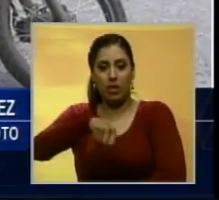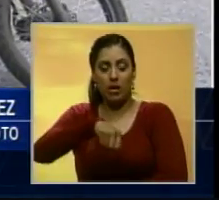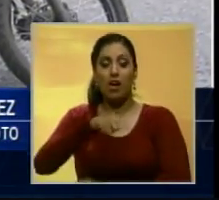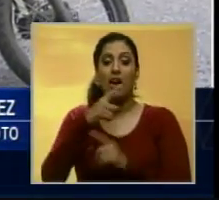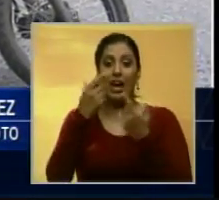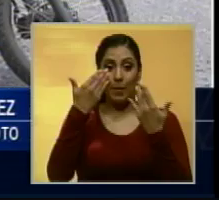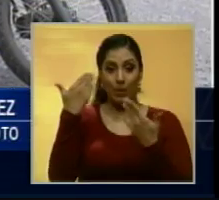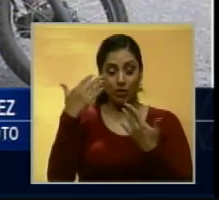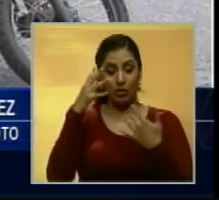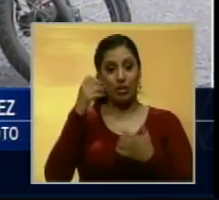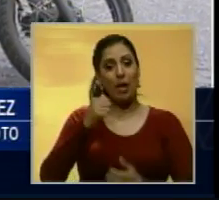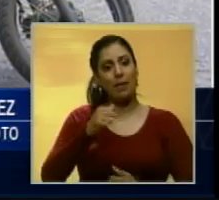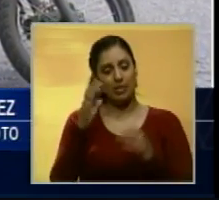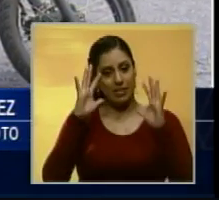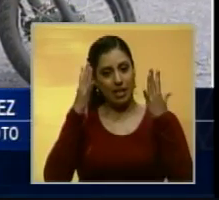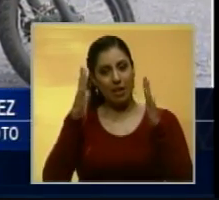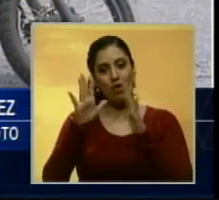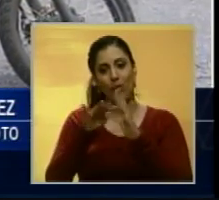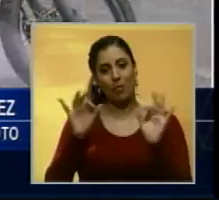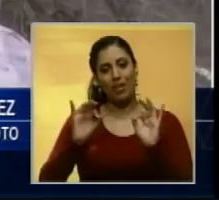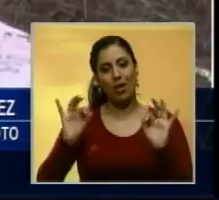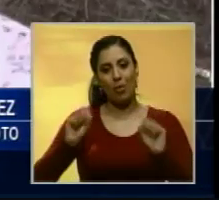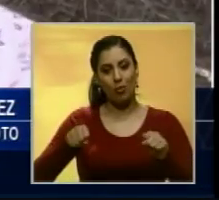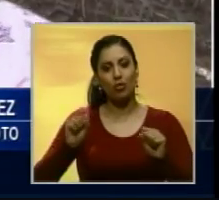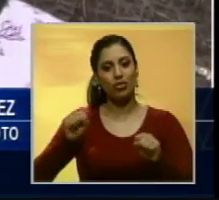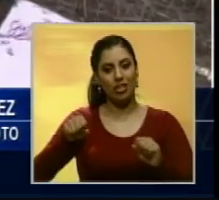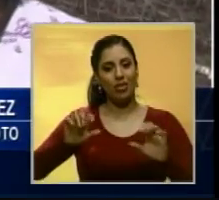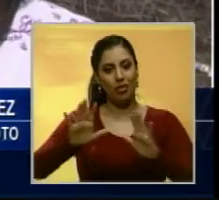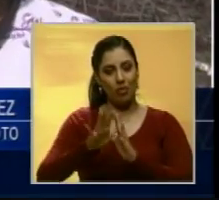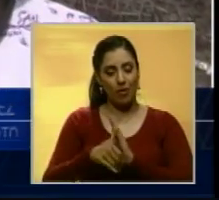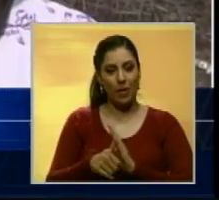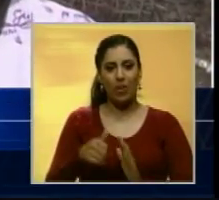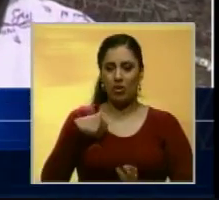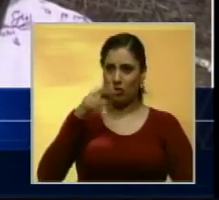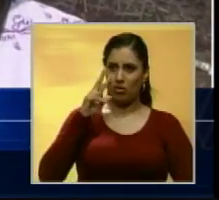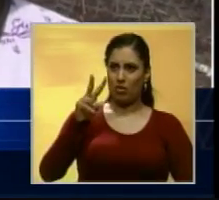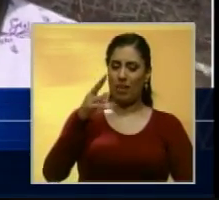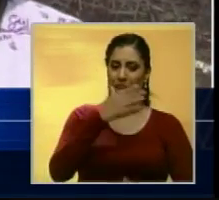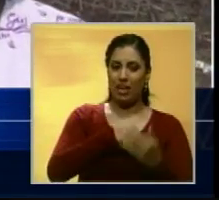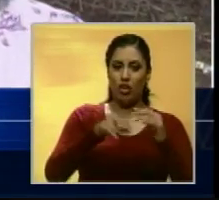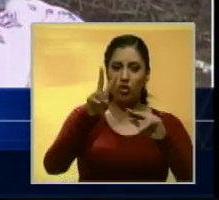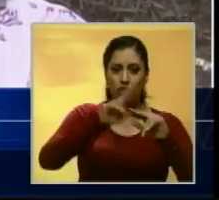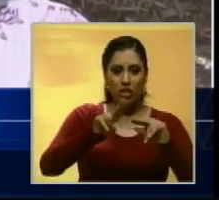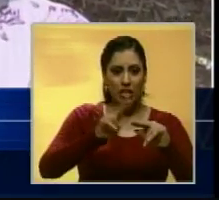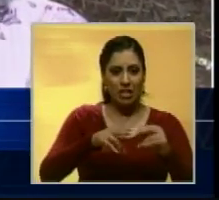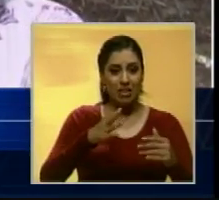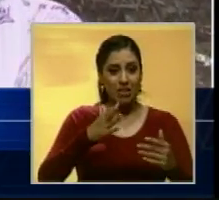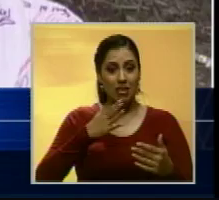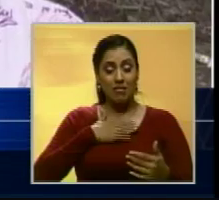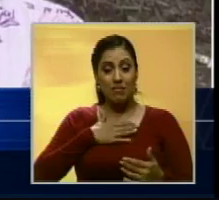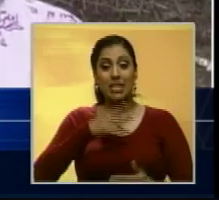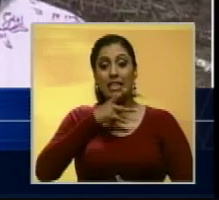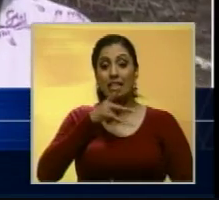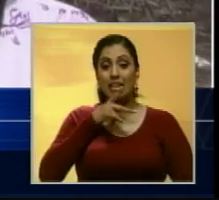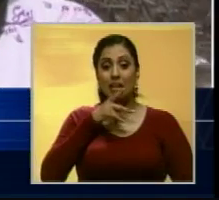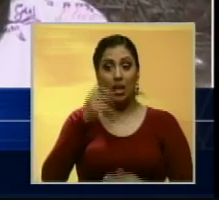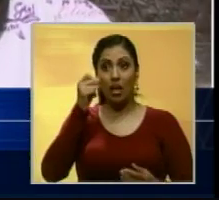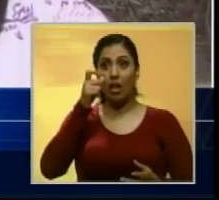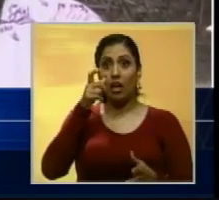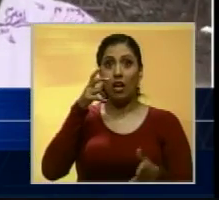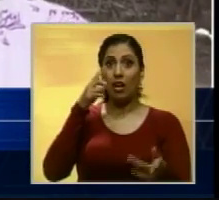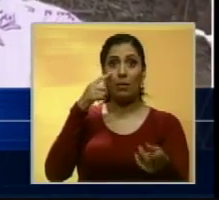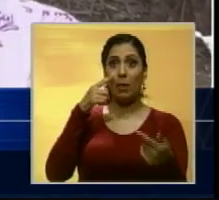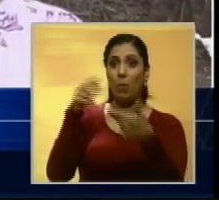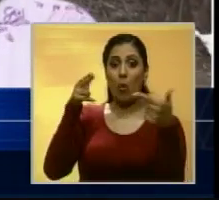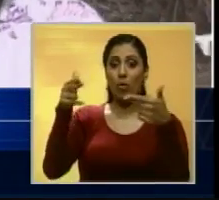El escolta salió ileso y le robaron la moto. Veo que hirieron a 2 niños, mi nieta está traumada